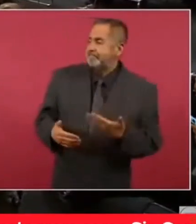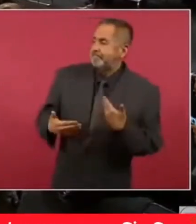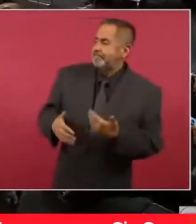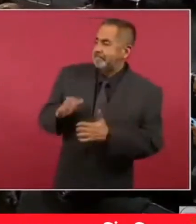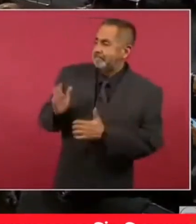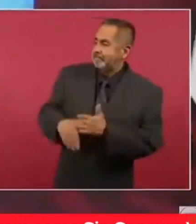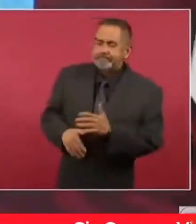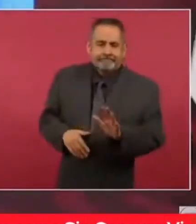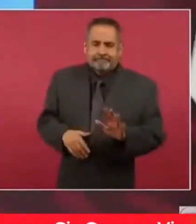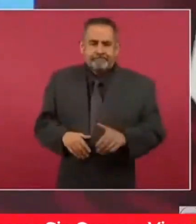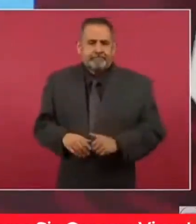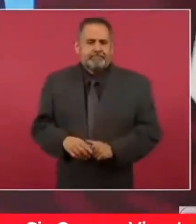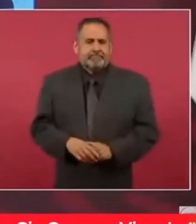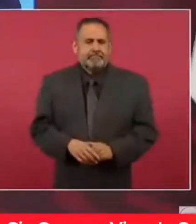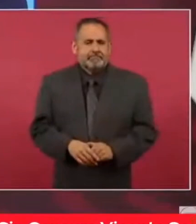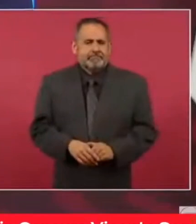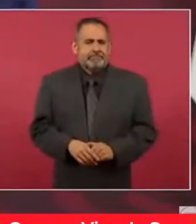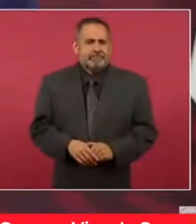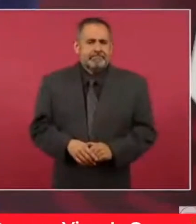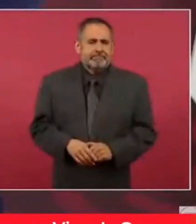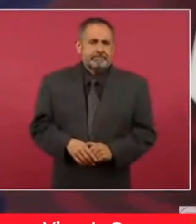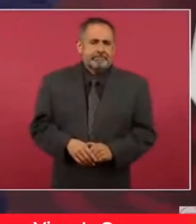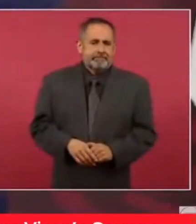Y sí puede ser